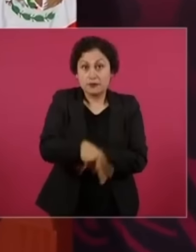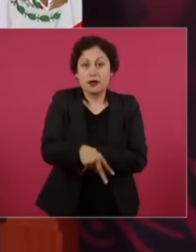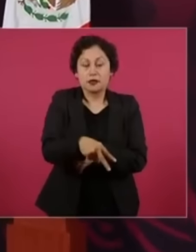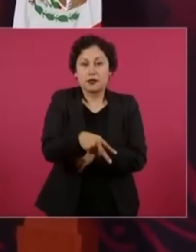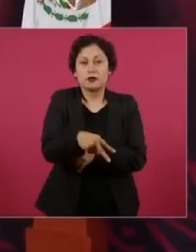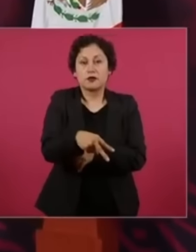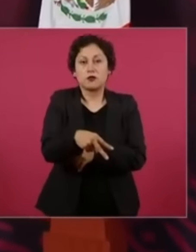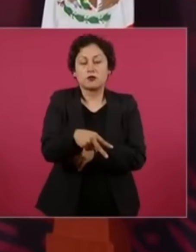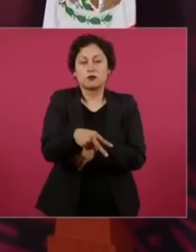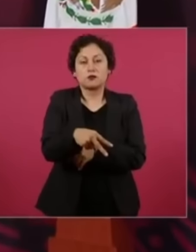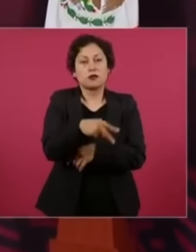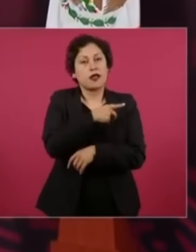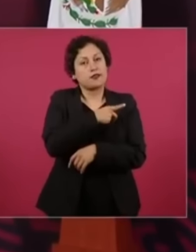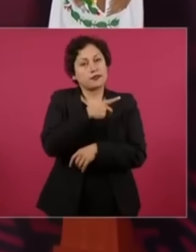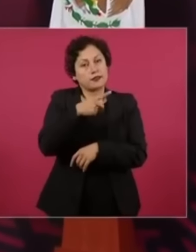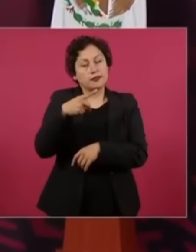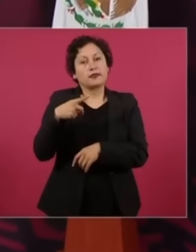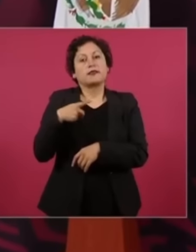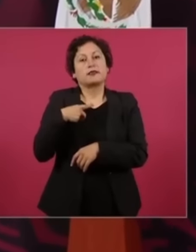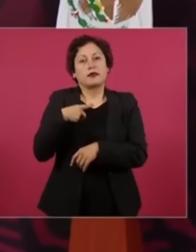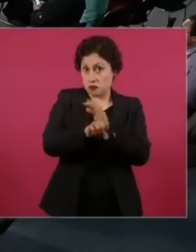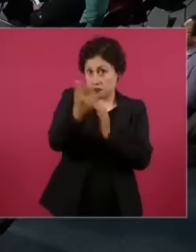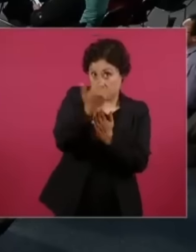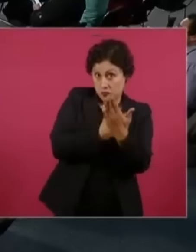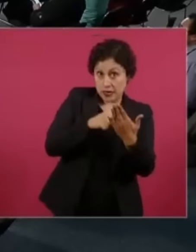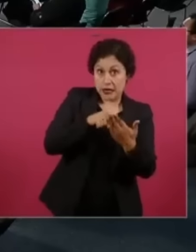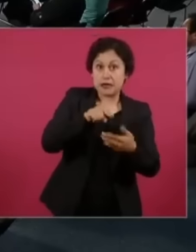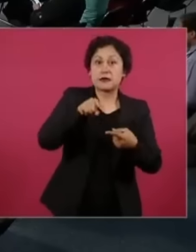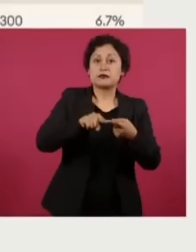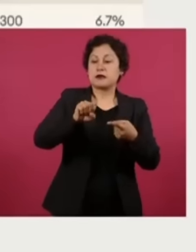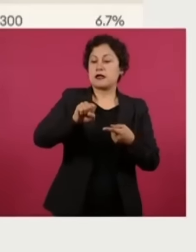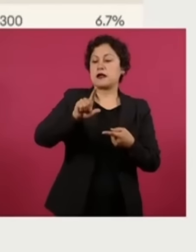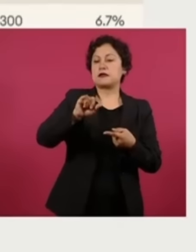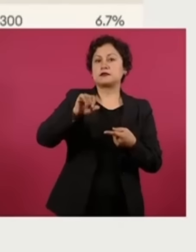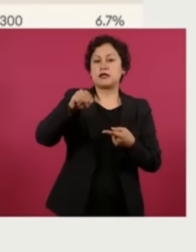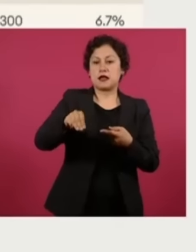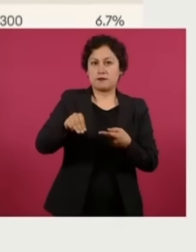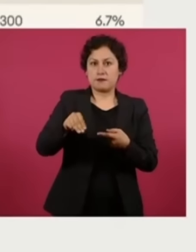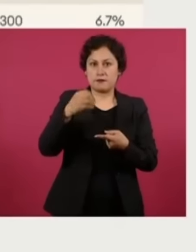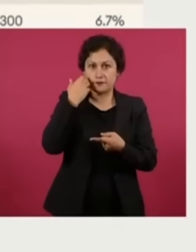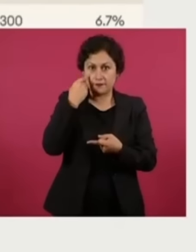con un auténtico Estado de Derecho. Quiero su opinión,